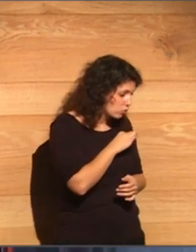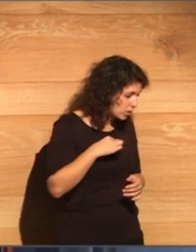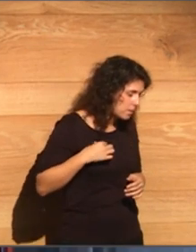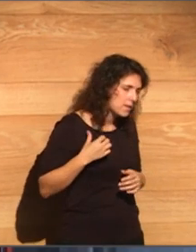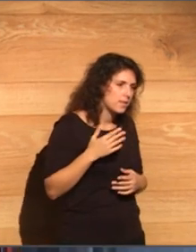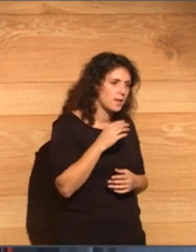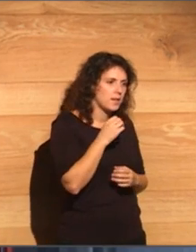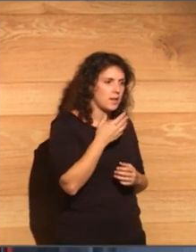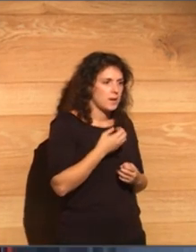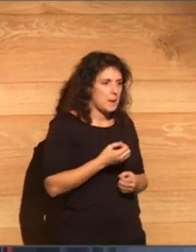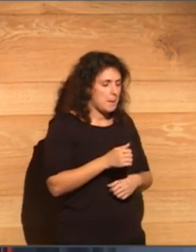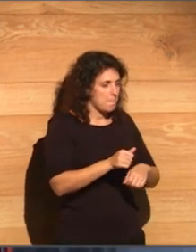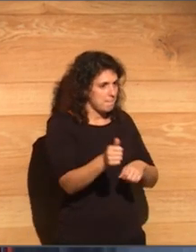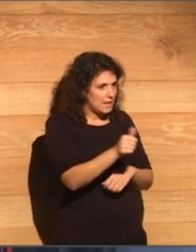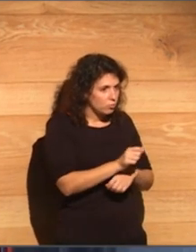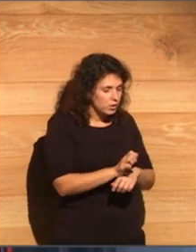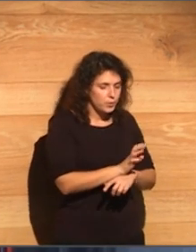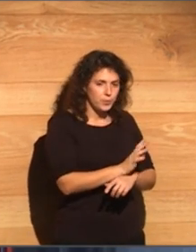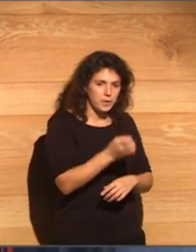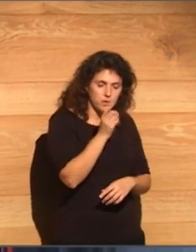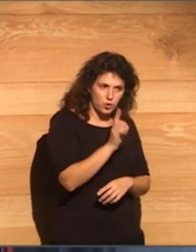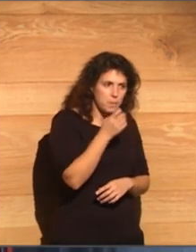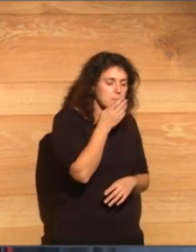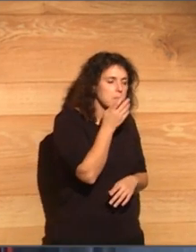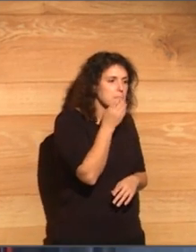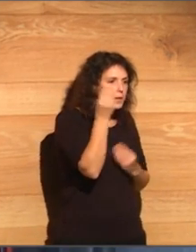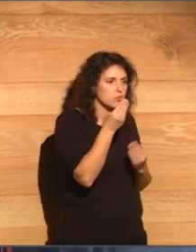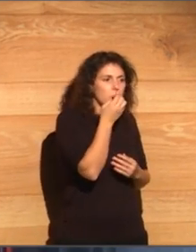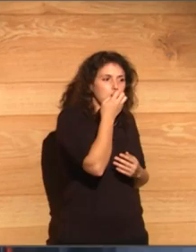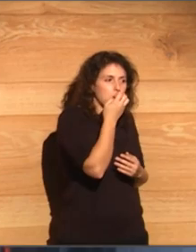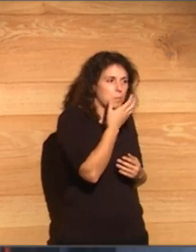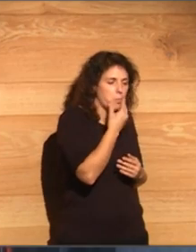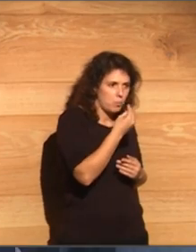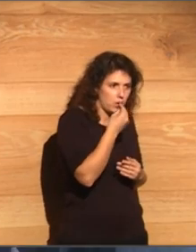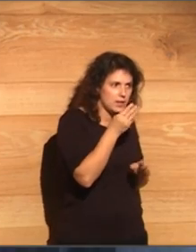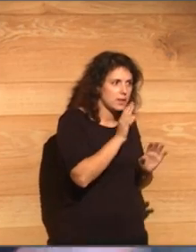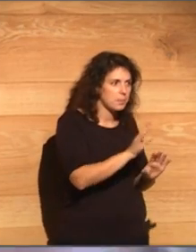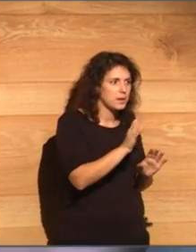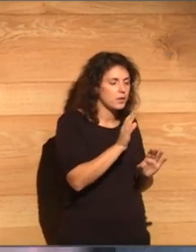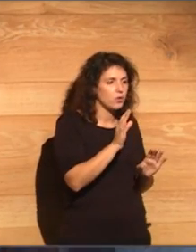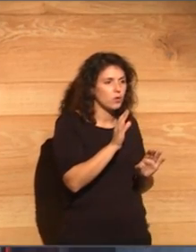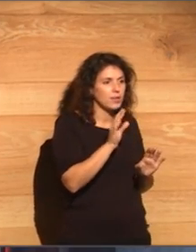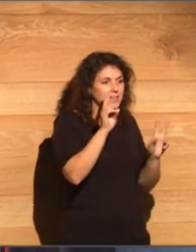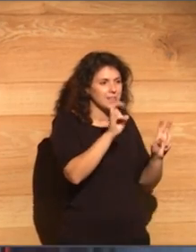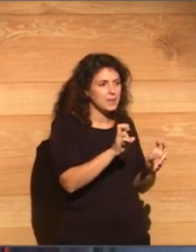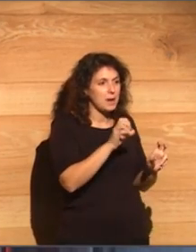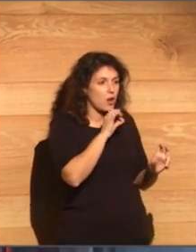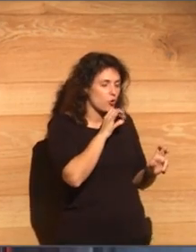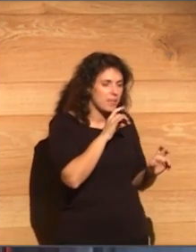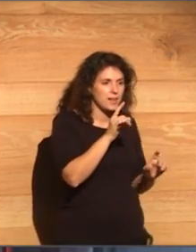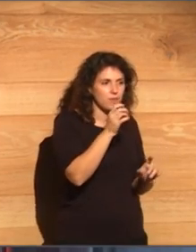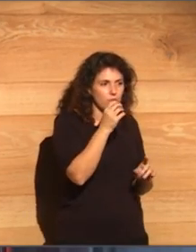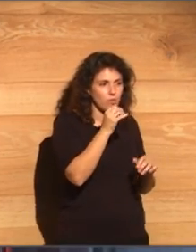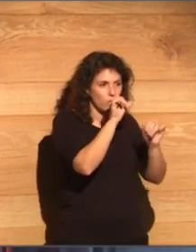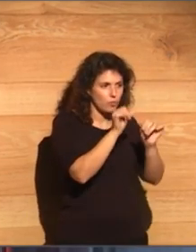me entusiasma demasiado esta película. Me parece bonita, me parece que... Pero me parece que está todo, la comedia no funciona tampoco,